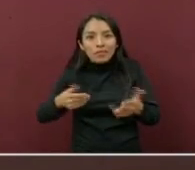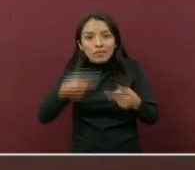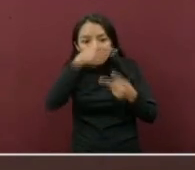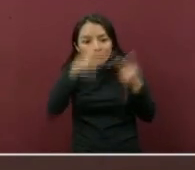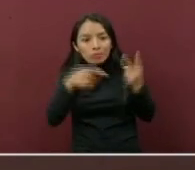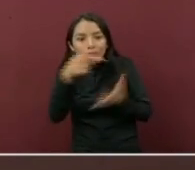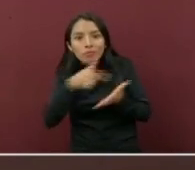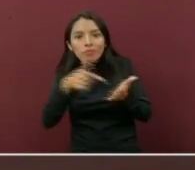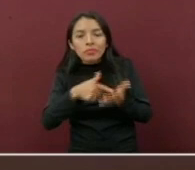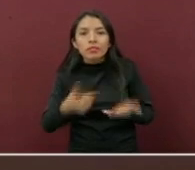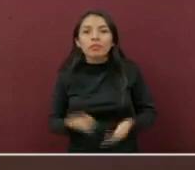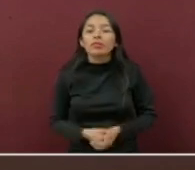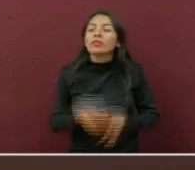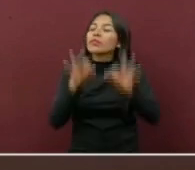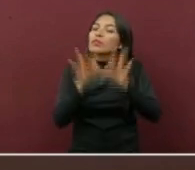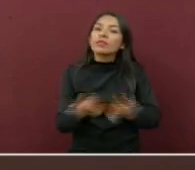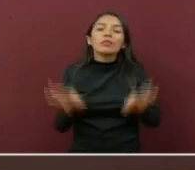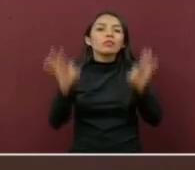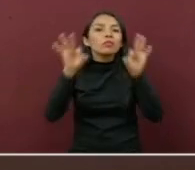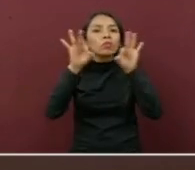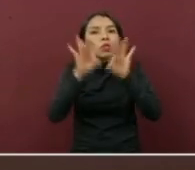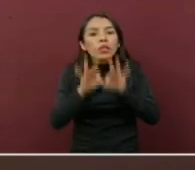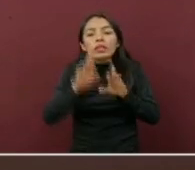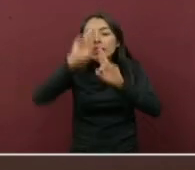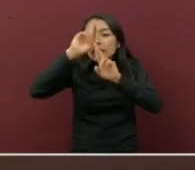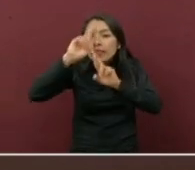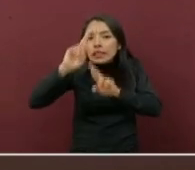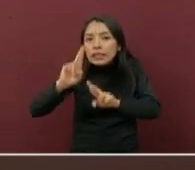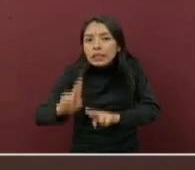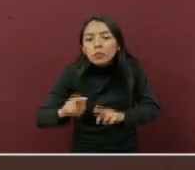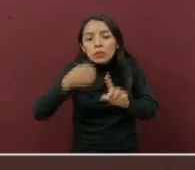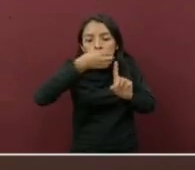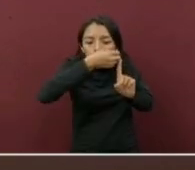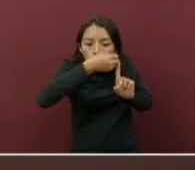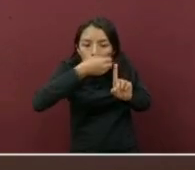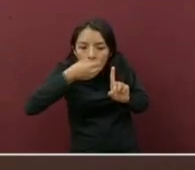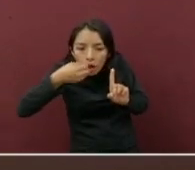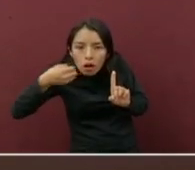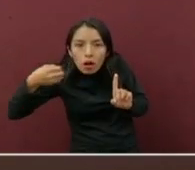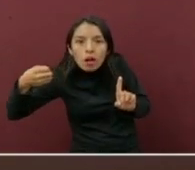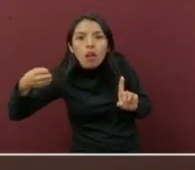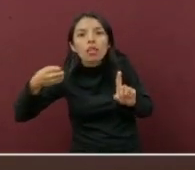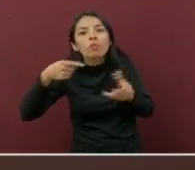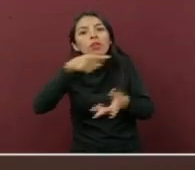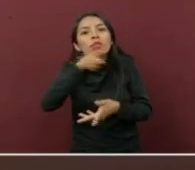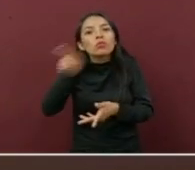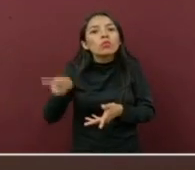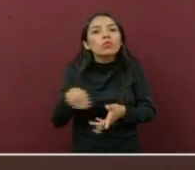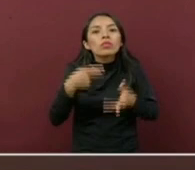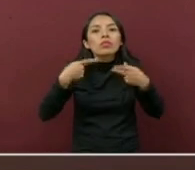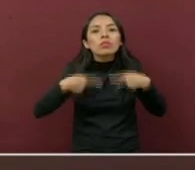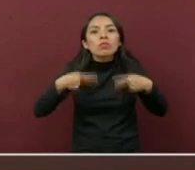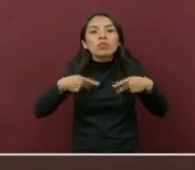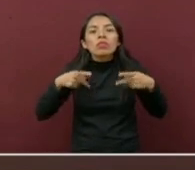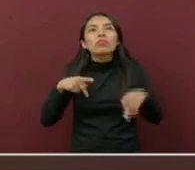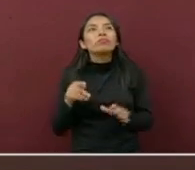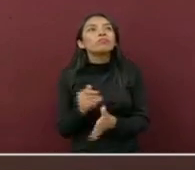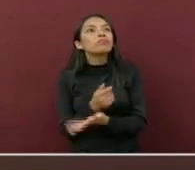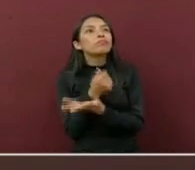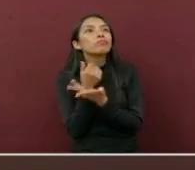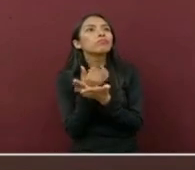también que se respete el orden de la logística para que ustedes como población no tengan que esperar